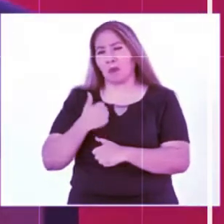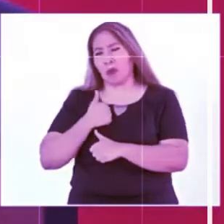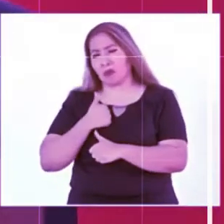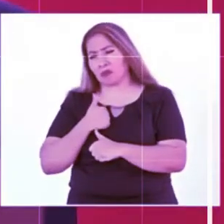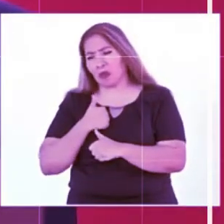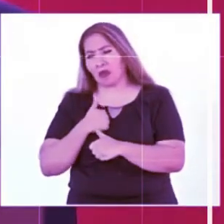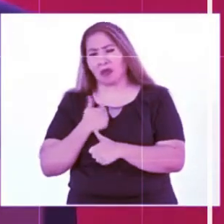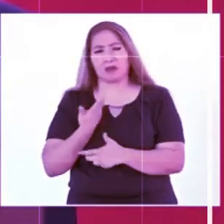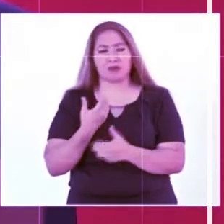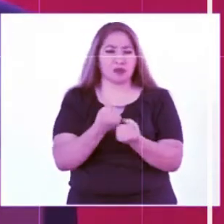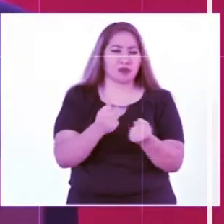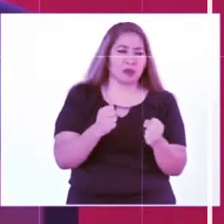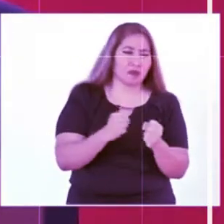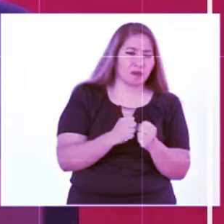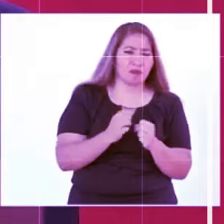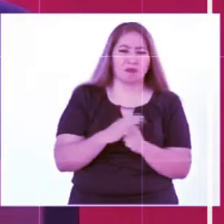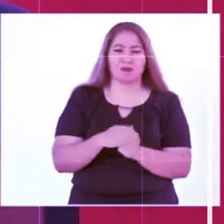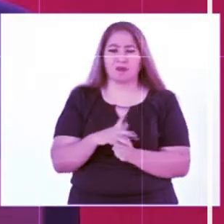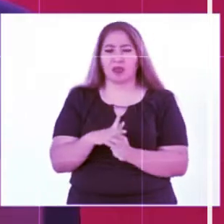militares,